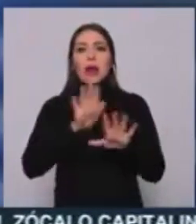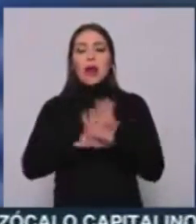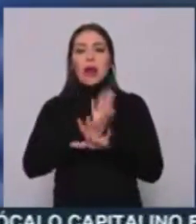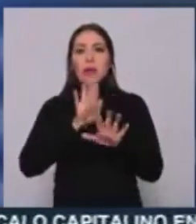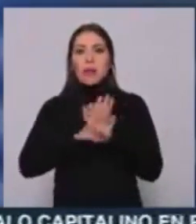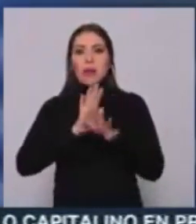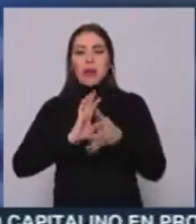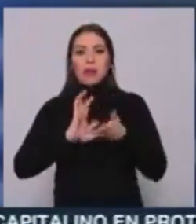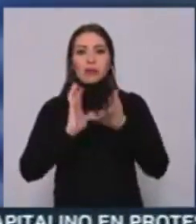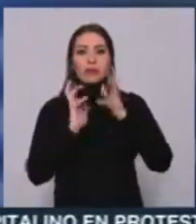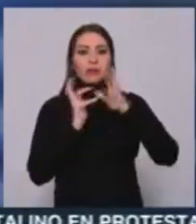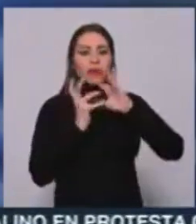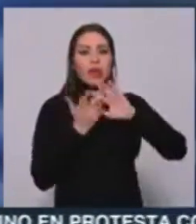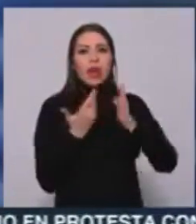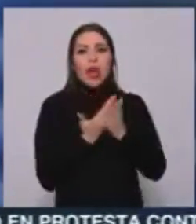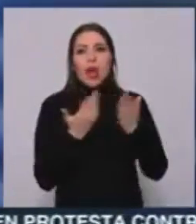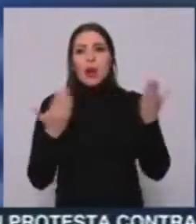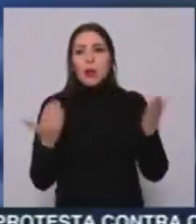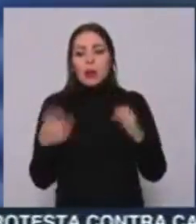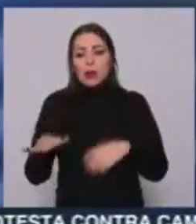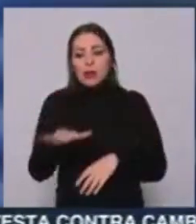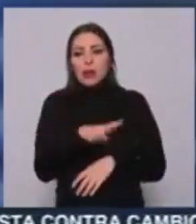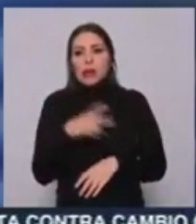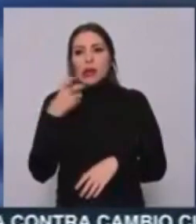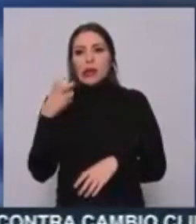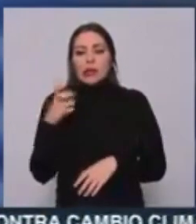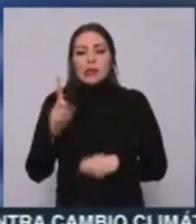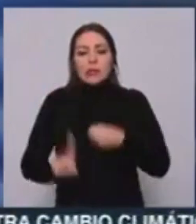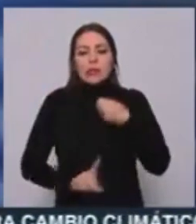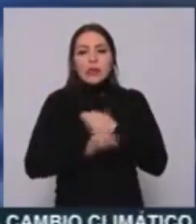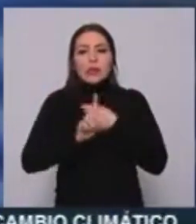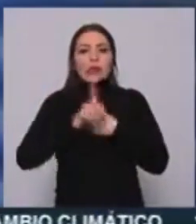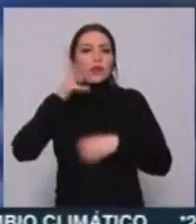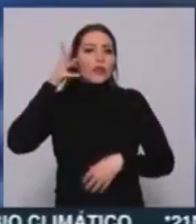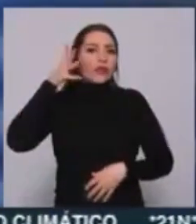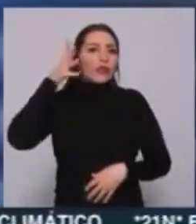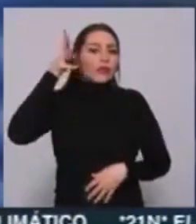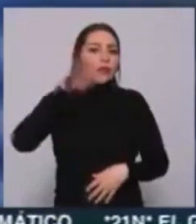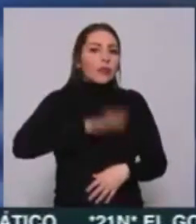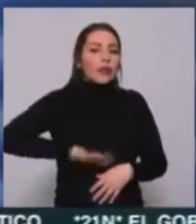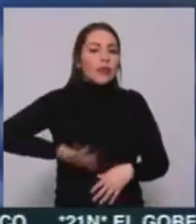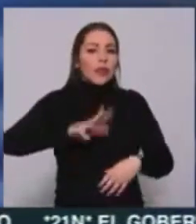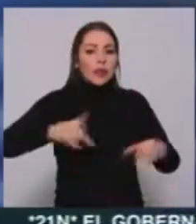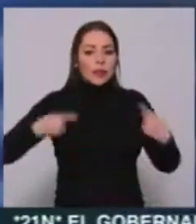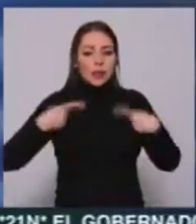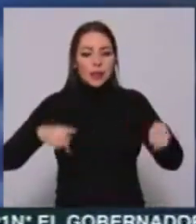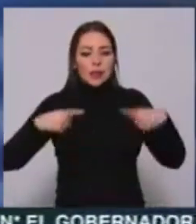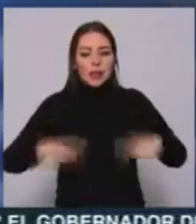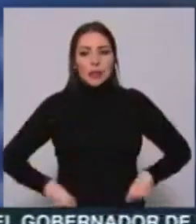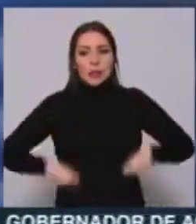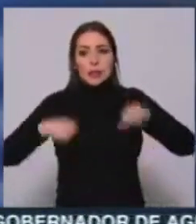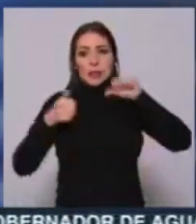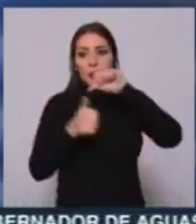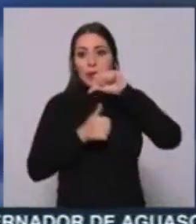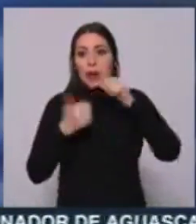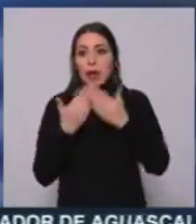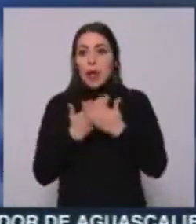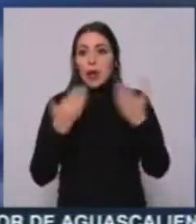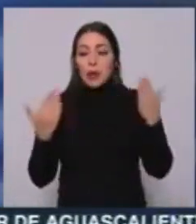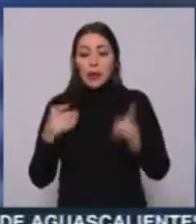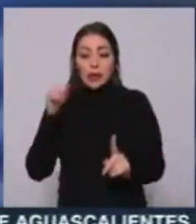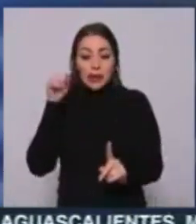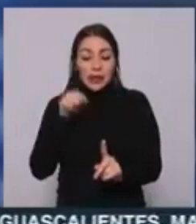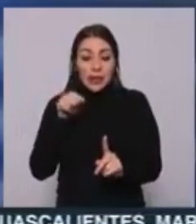un tema que está poniendo en riesgo el futuro de los habitantes del Caribe y ese es un tema de agenda que tiene que